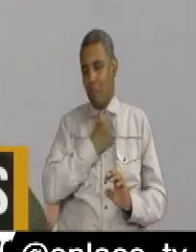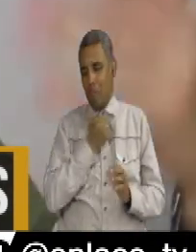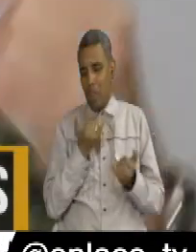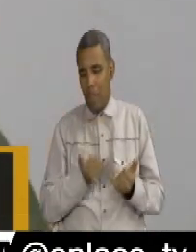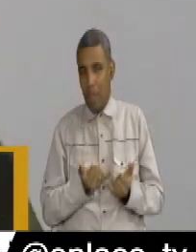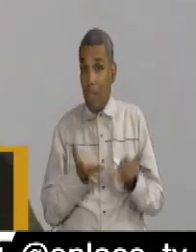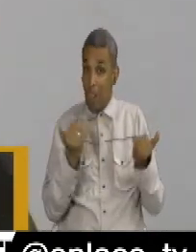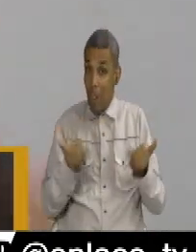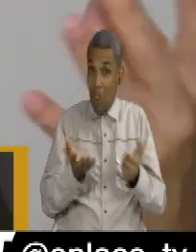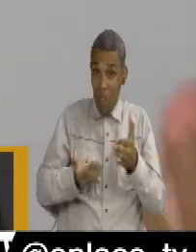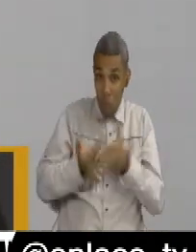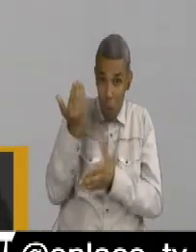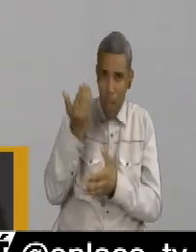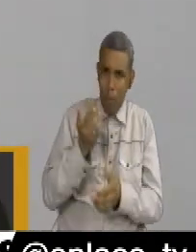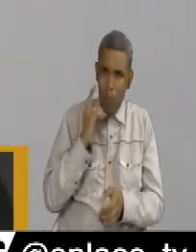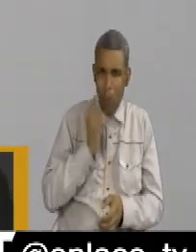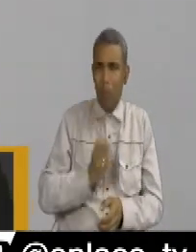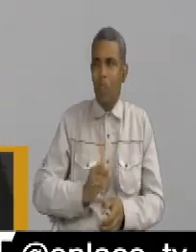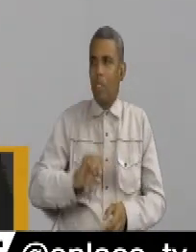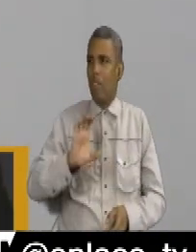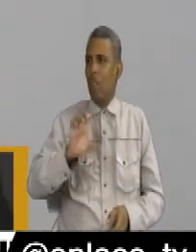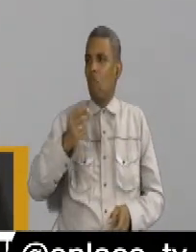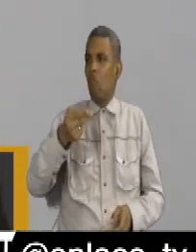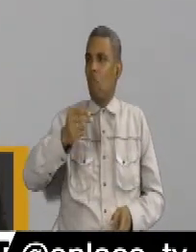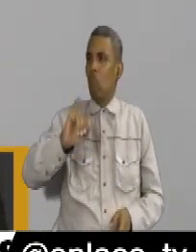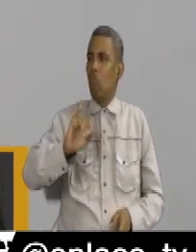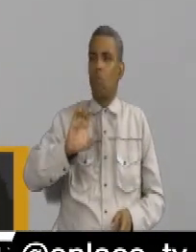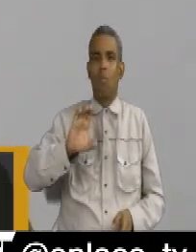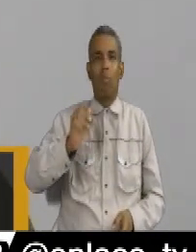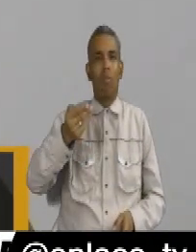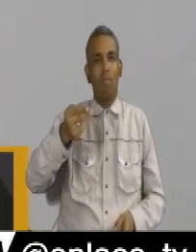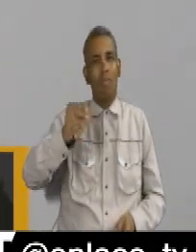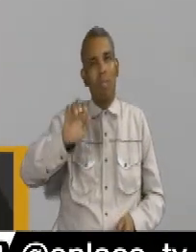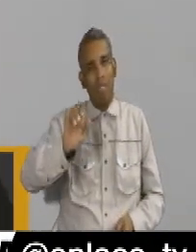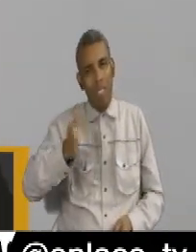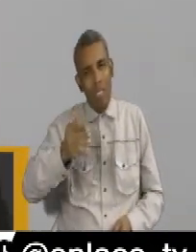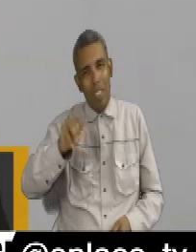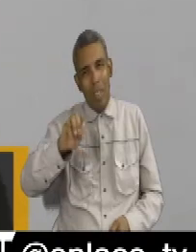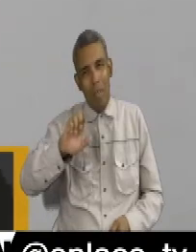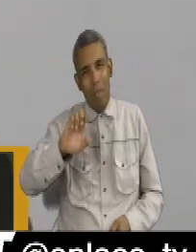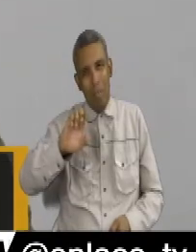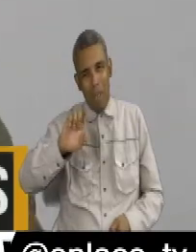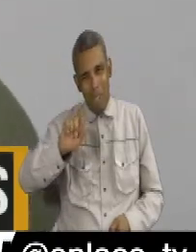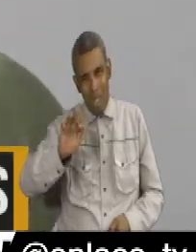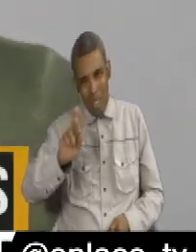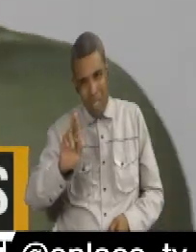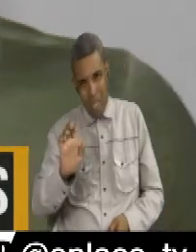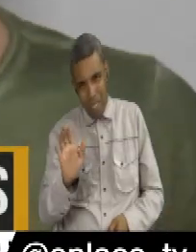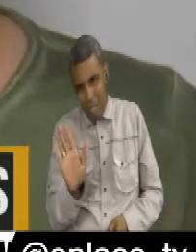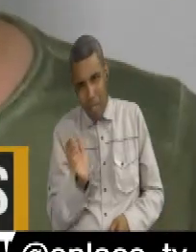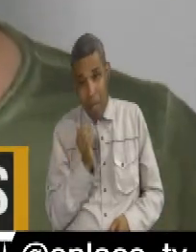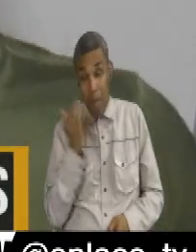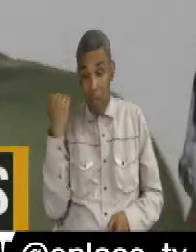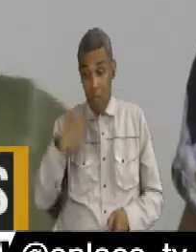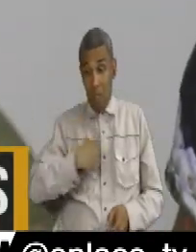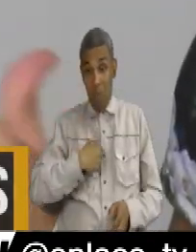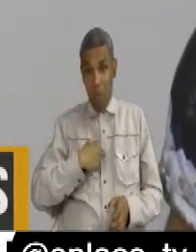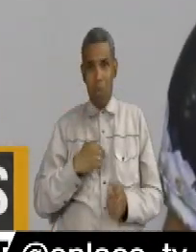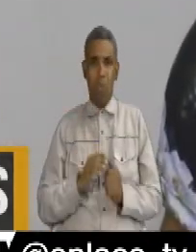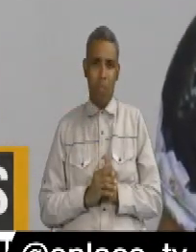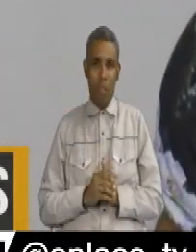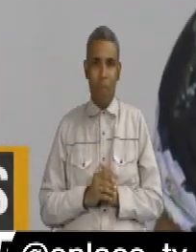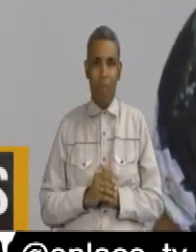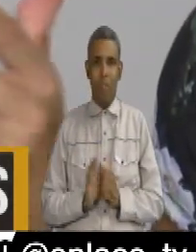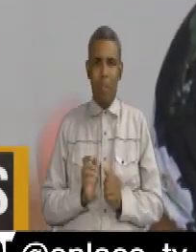también hay canciones de Chiche Maestre, que es una canción totalmente vallenata, El Gorrero es una canción totalmente criolla de Andrés Beleño, que ya es